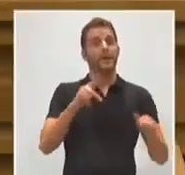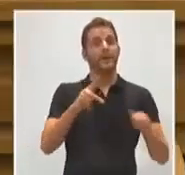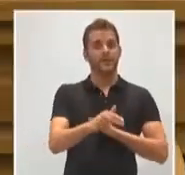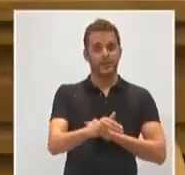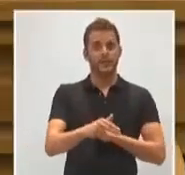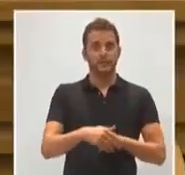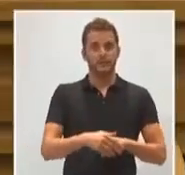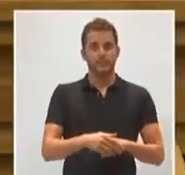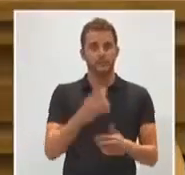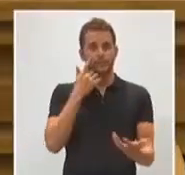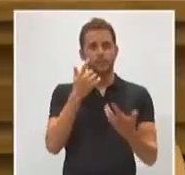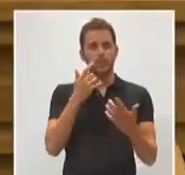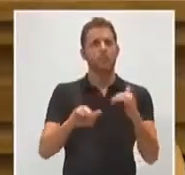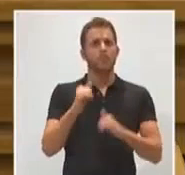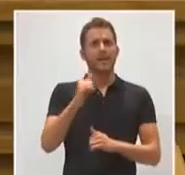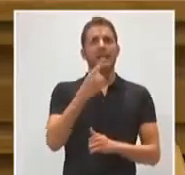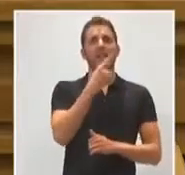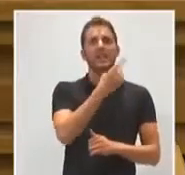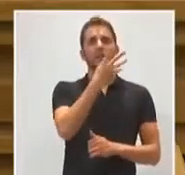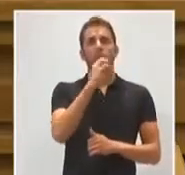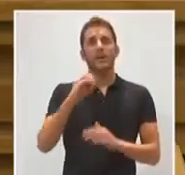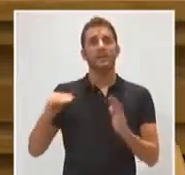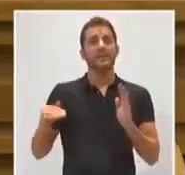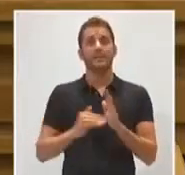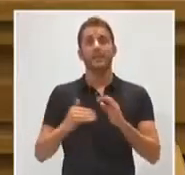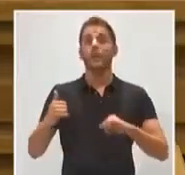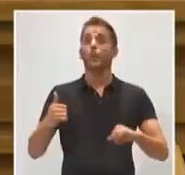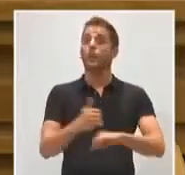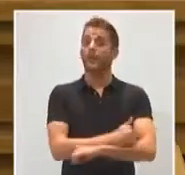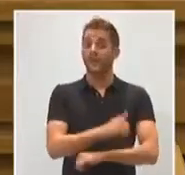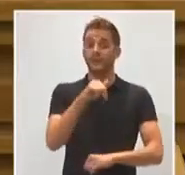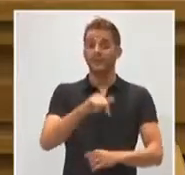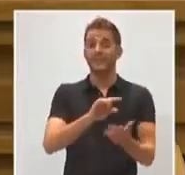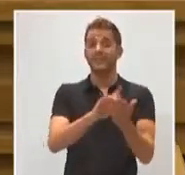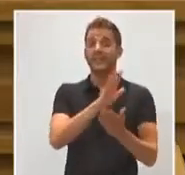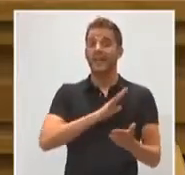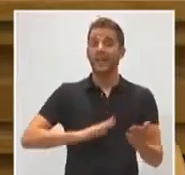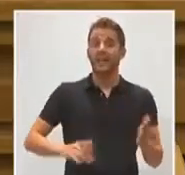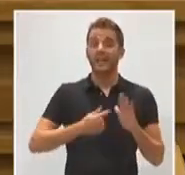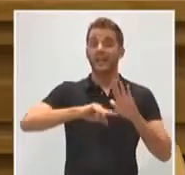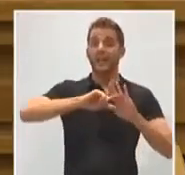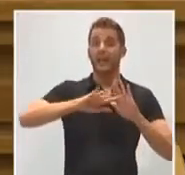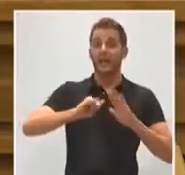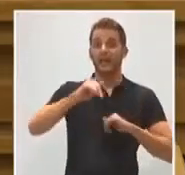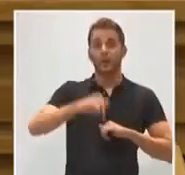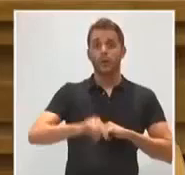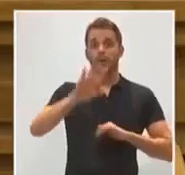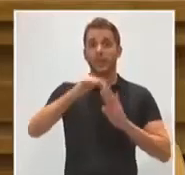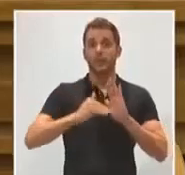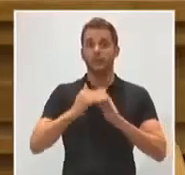mucha diferencia llegamos a tener 140 mil ciudadanos en ertes en esta región hoy tenemos 5 mil 50